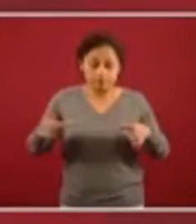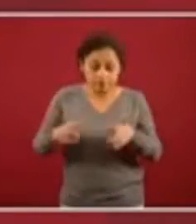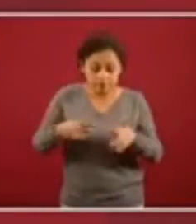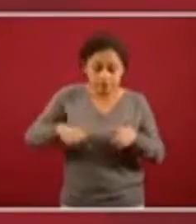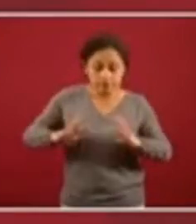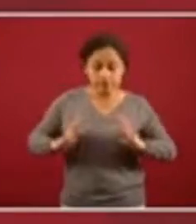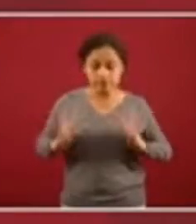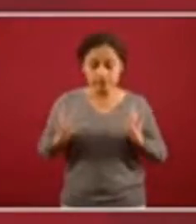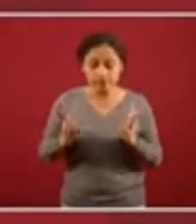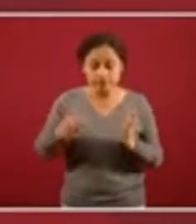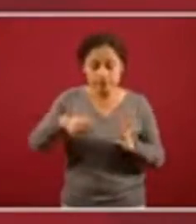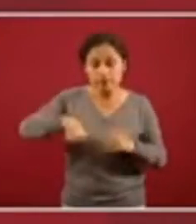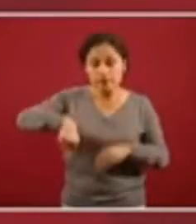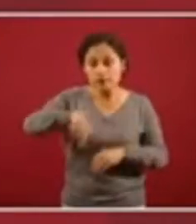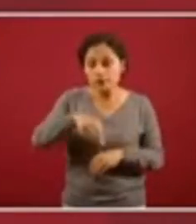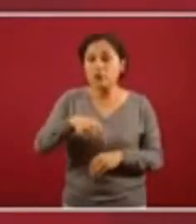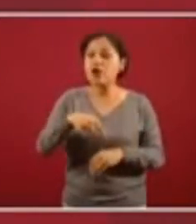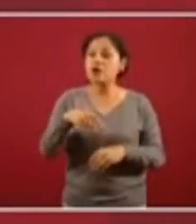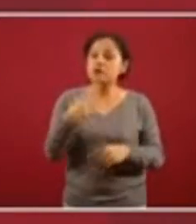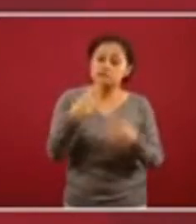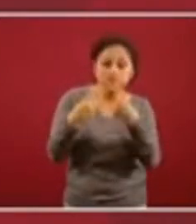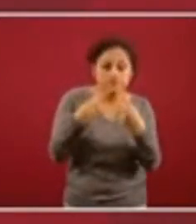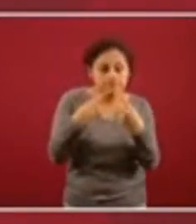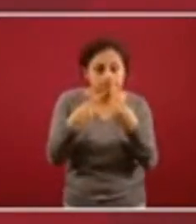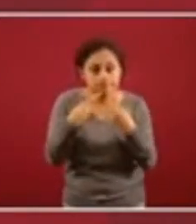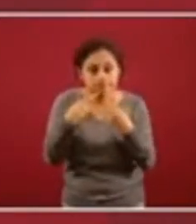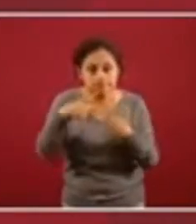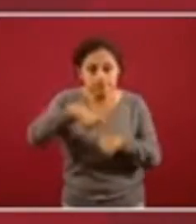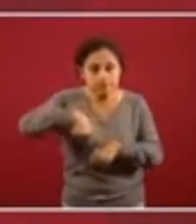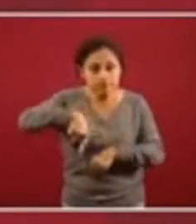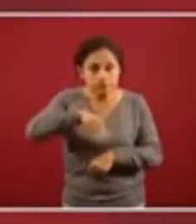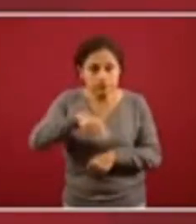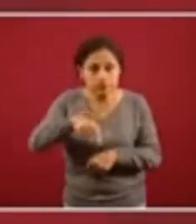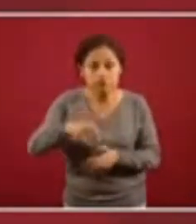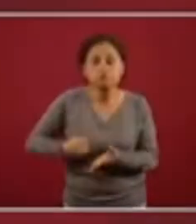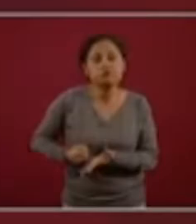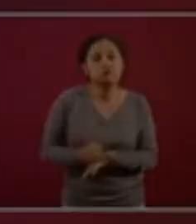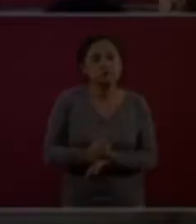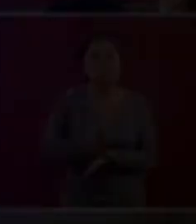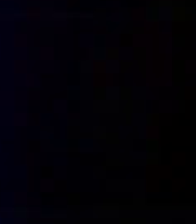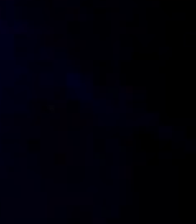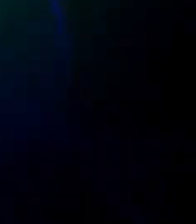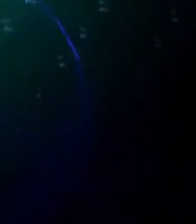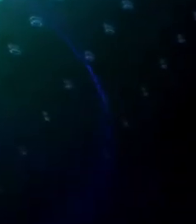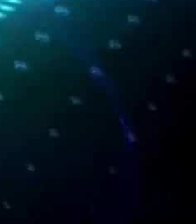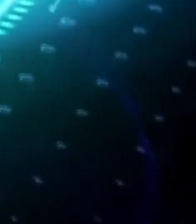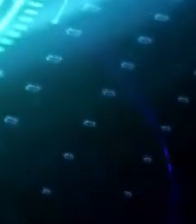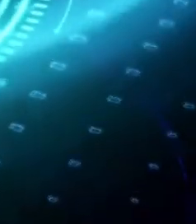próxima del Consejo de Salubridad General. Si así se decidiera, lo anunciaremos oportunamente.